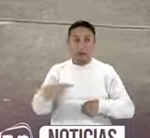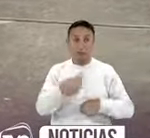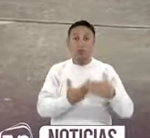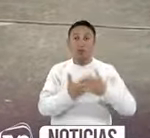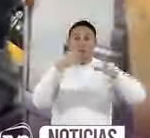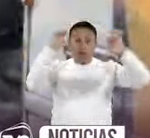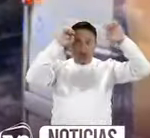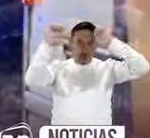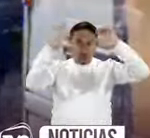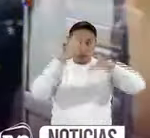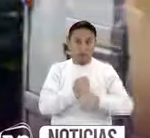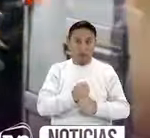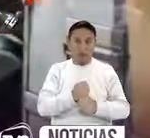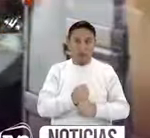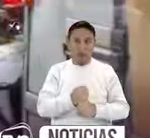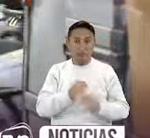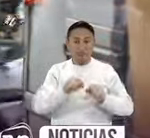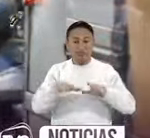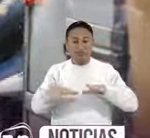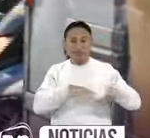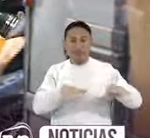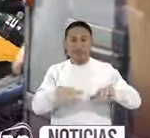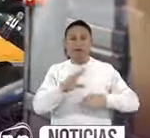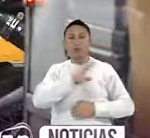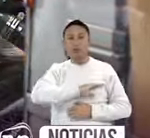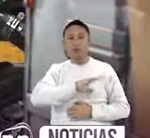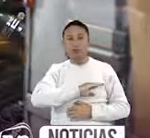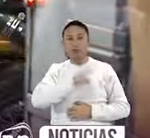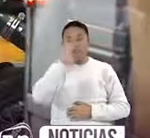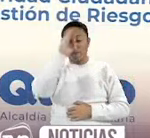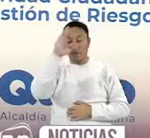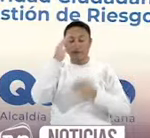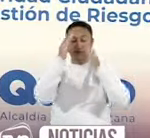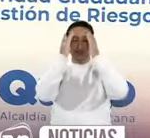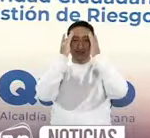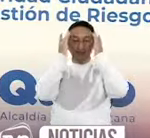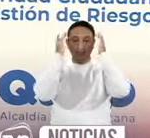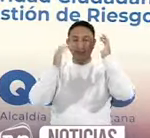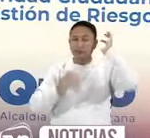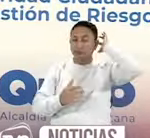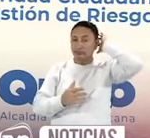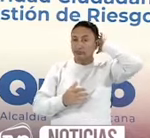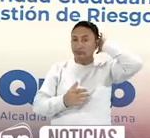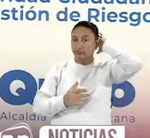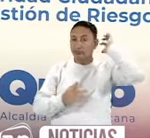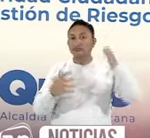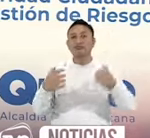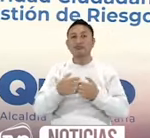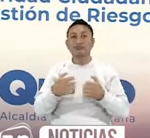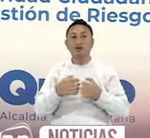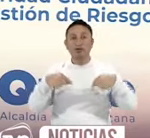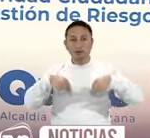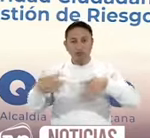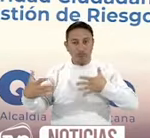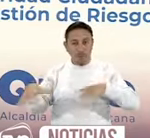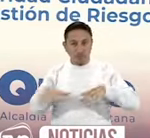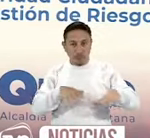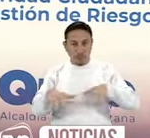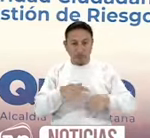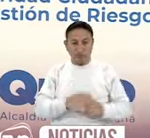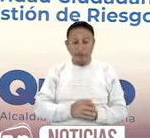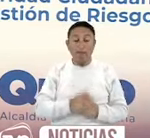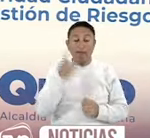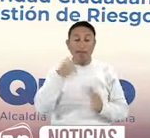de manera coordinada entre el municipio y la policía. Un trabajo en conjunto, en equipo, se hizo una priorización a partir, por ejemplo, de la